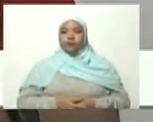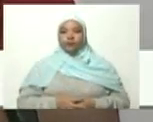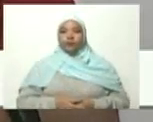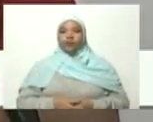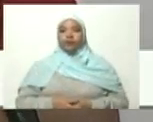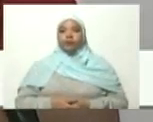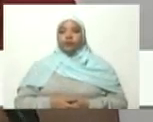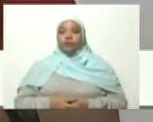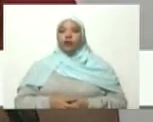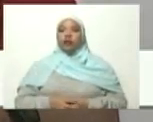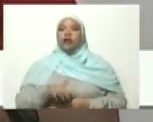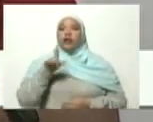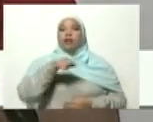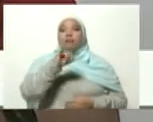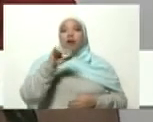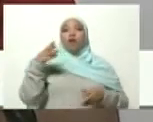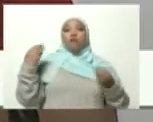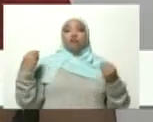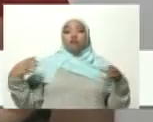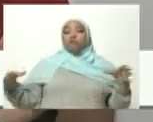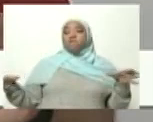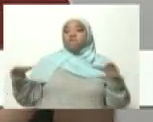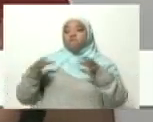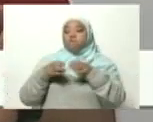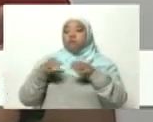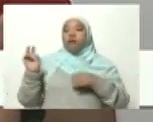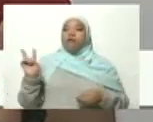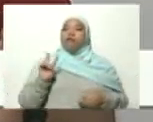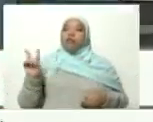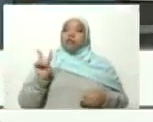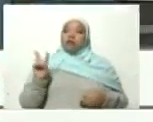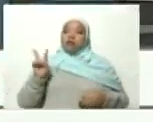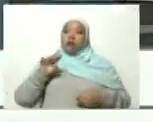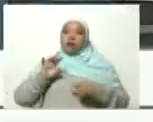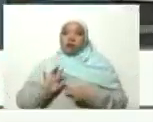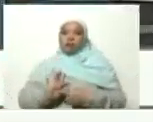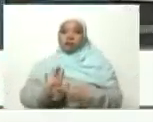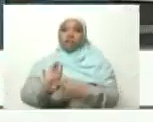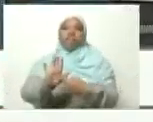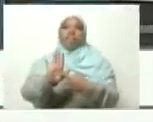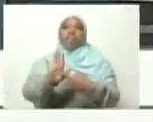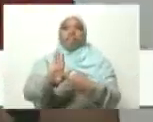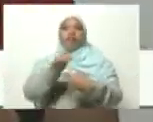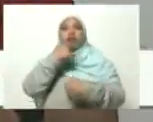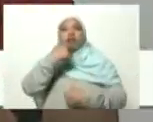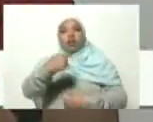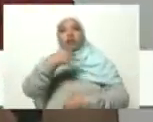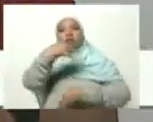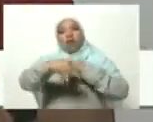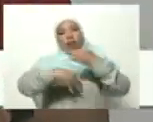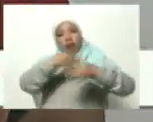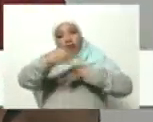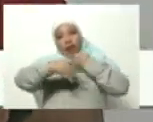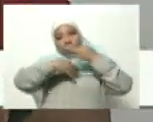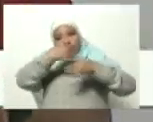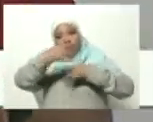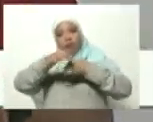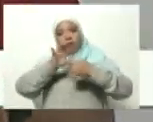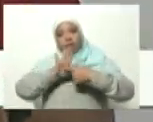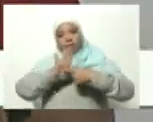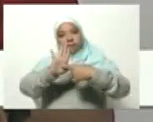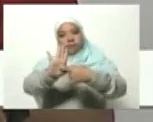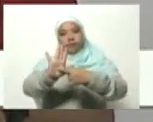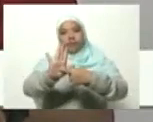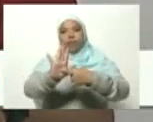en unas reuniones donde Venezuela fija su posición, es la misma posición que siempre ha tenido. A nosotros el diálogo no